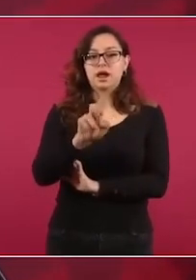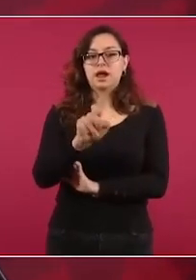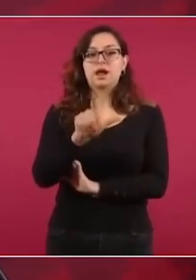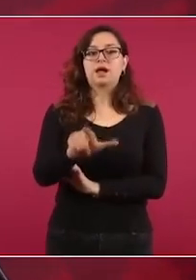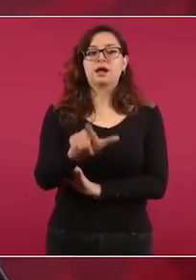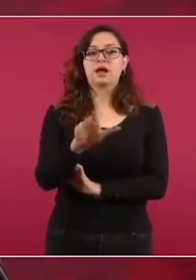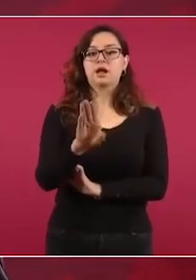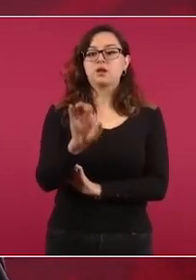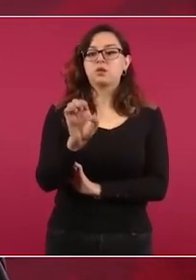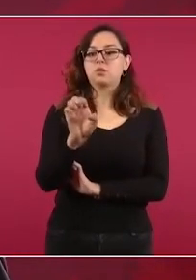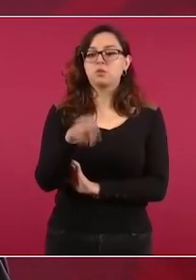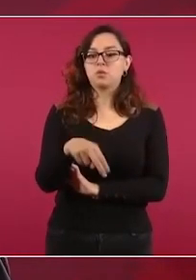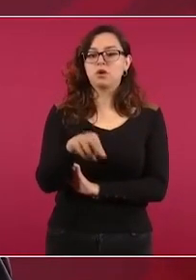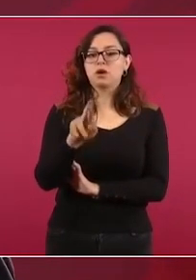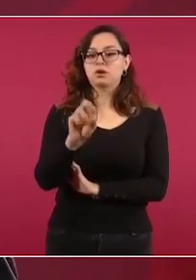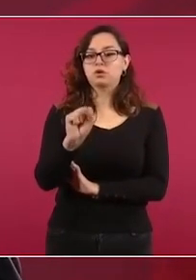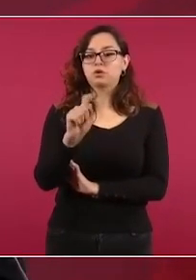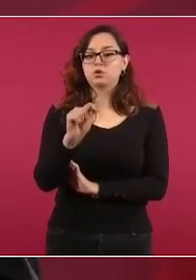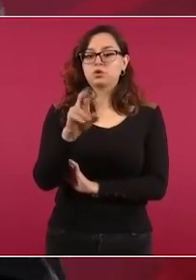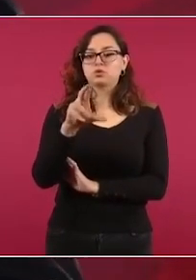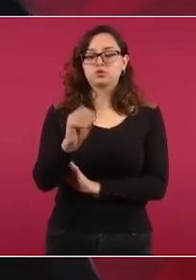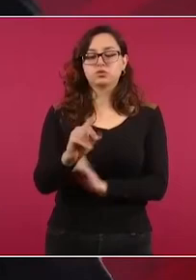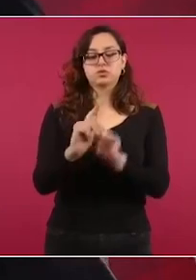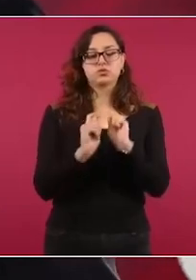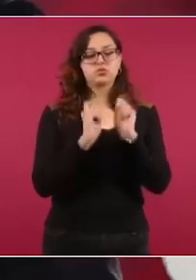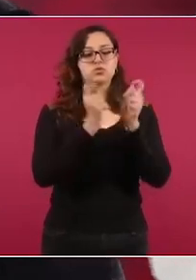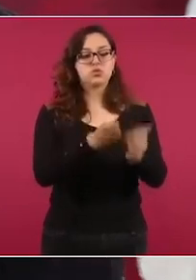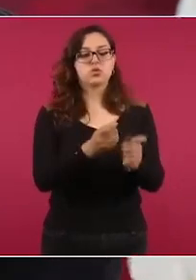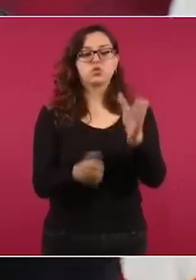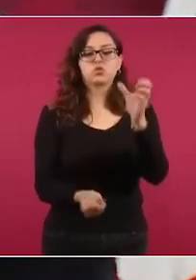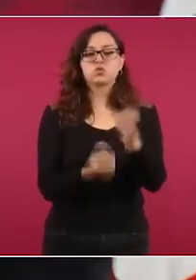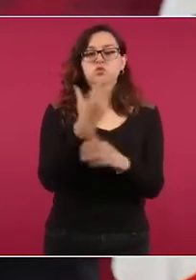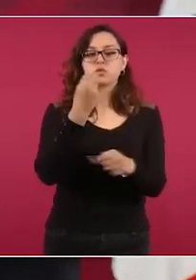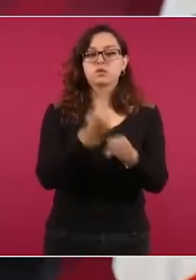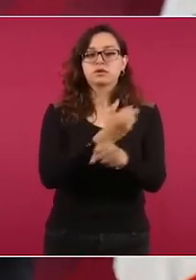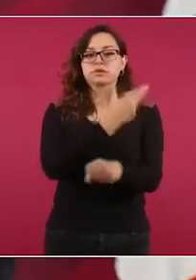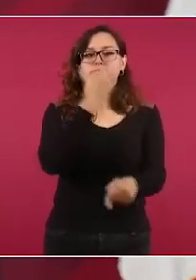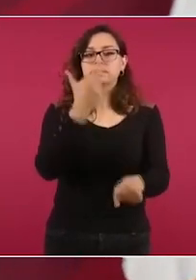secretaria de Economía, quien ahora se desempeña como